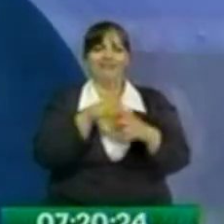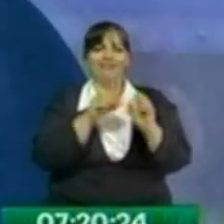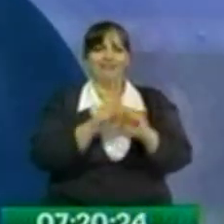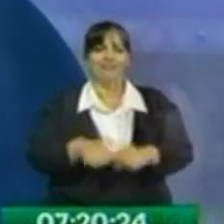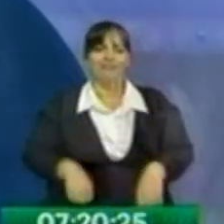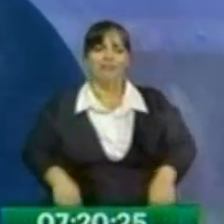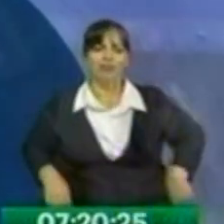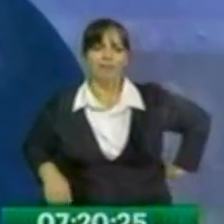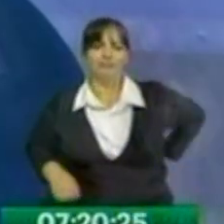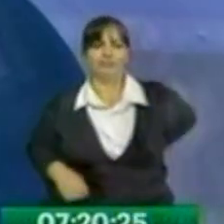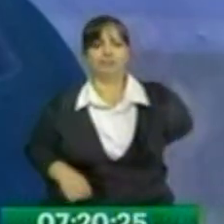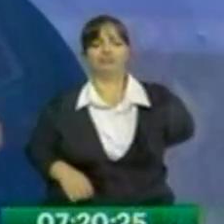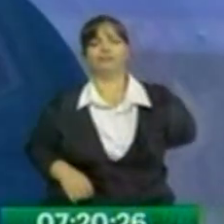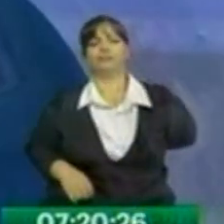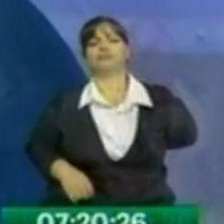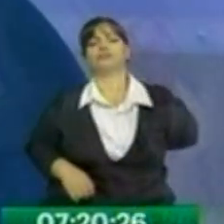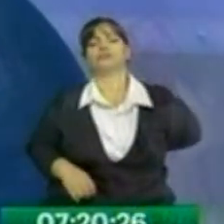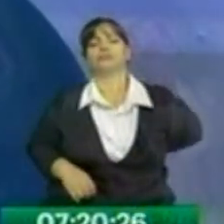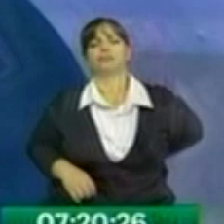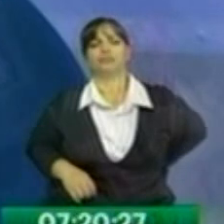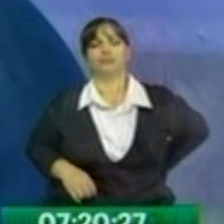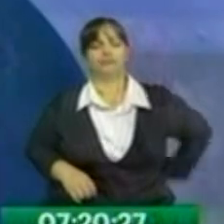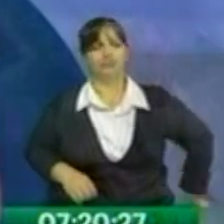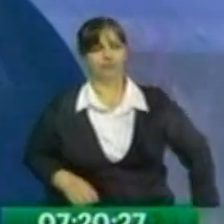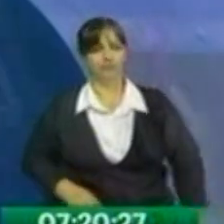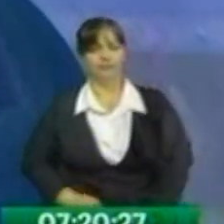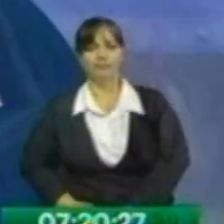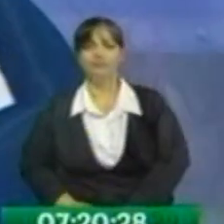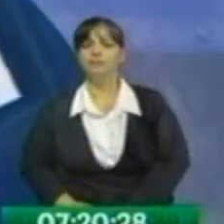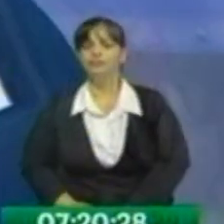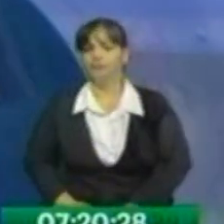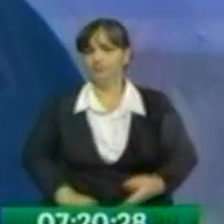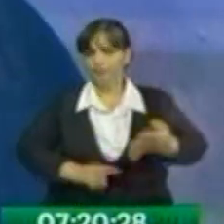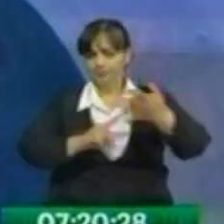en su totalidad este requerimiento de los artistas ecuatorianos. Y el